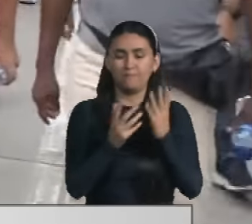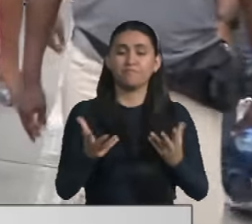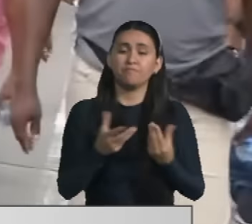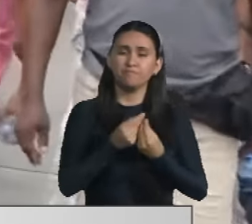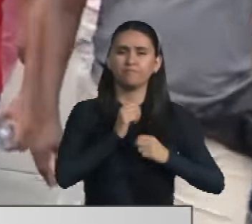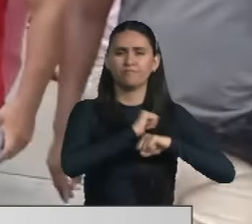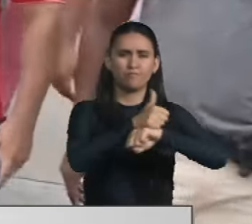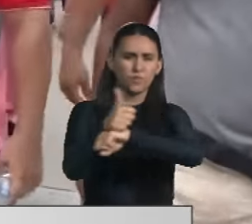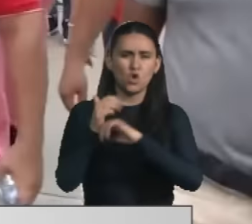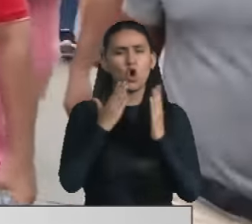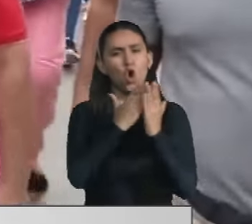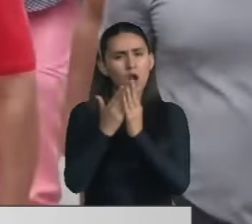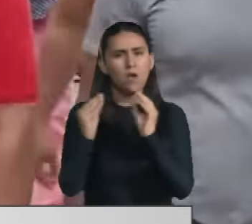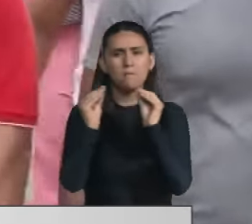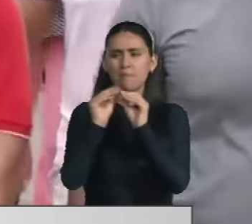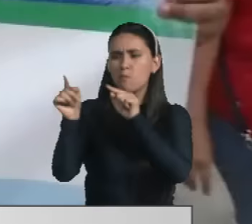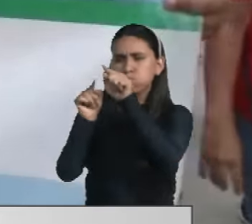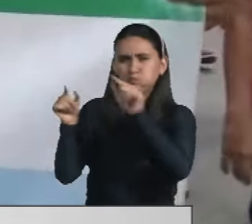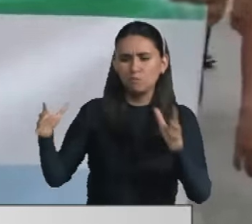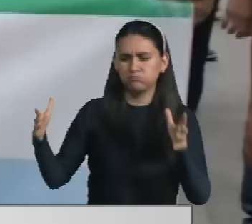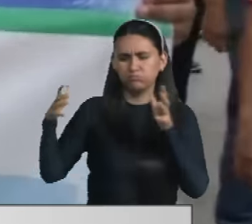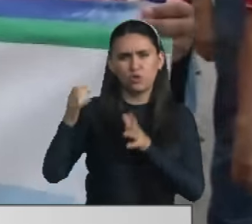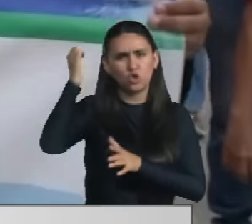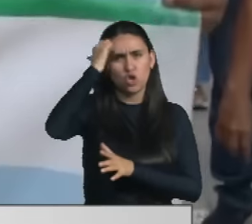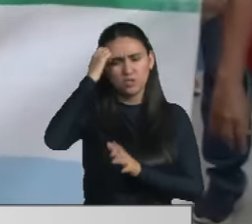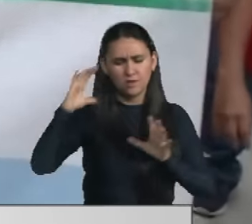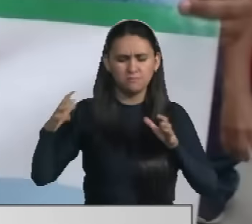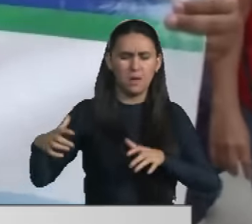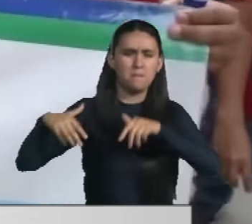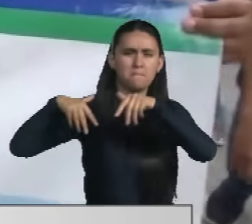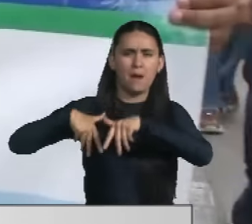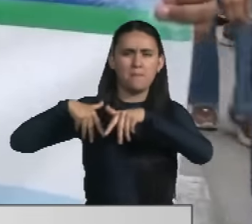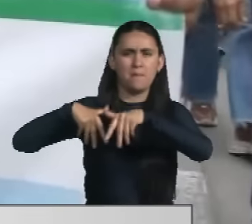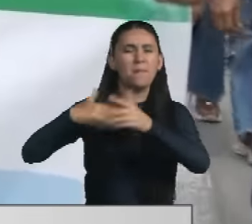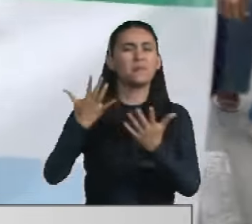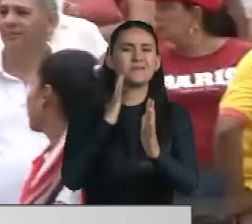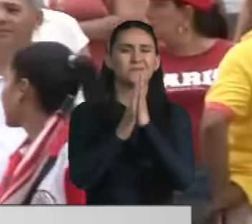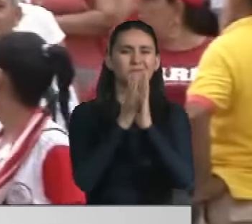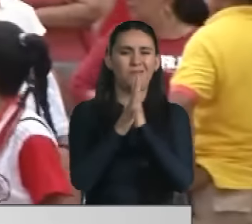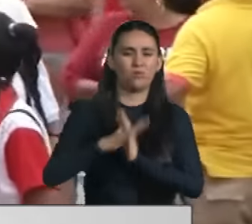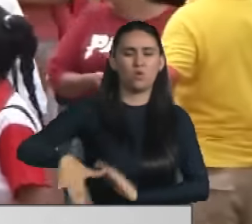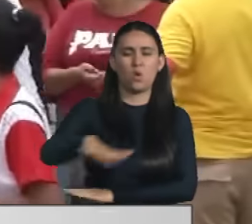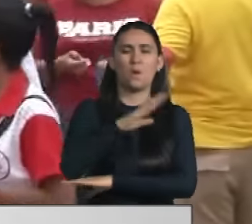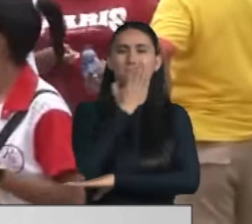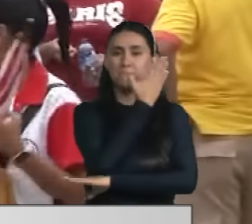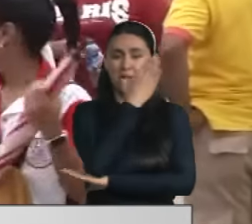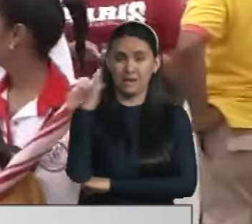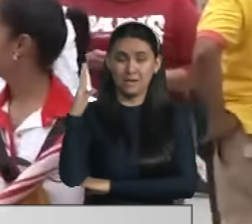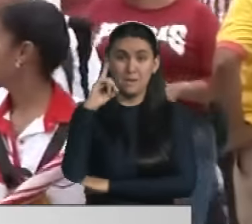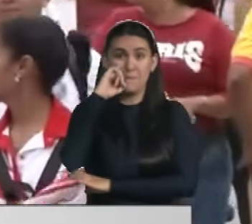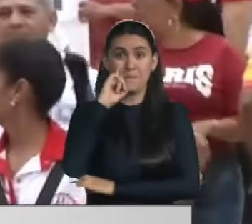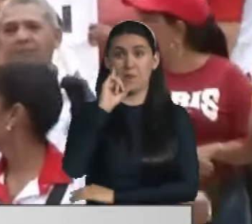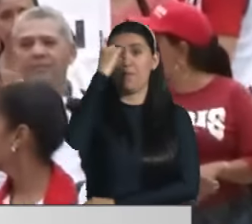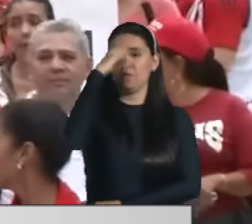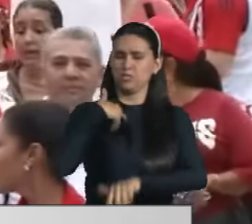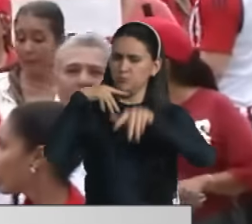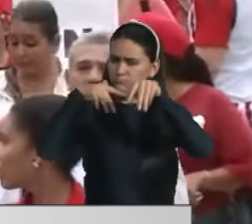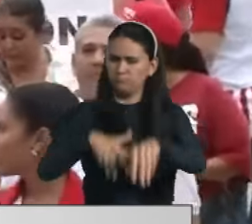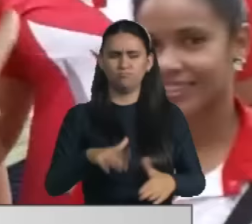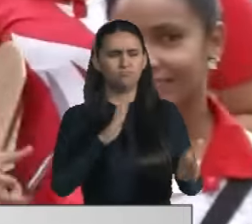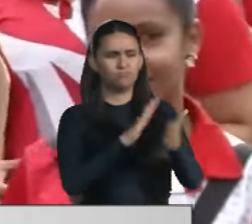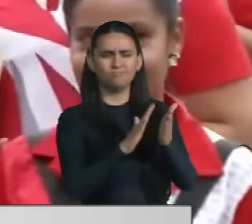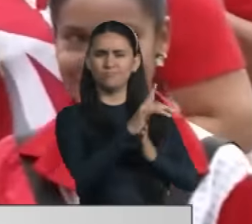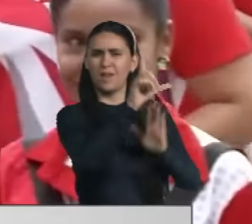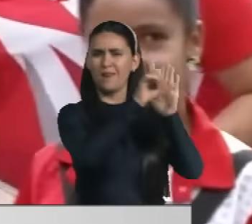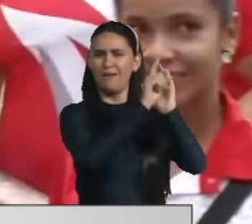las bases del magisterio en el Atlántico se tomaron hoy las calles del centro de Barranquilla. En la primera movilización contra la ley estatutaria